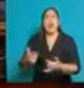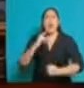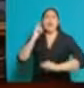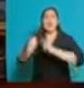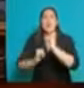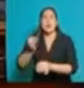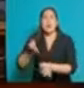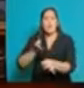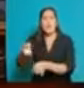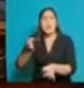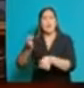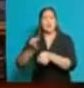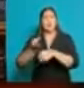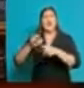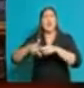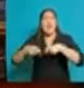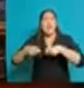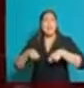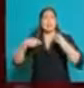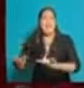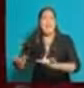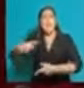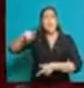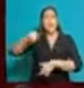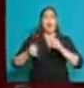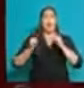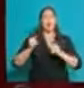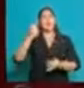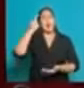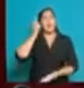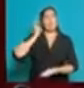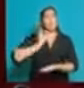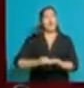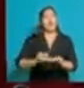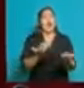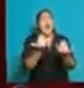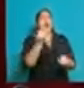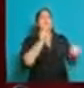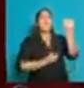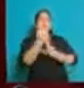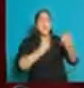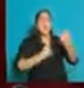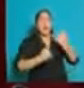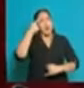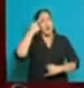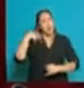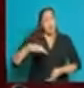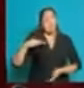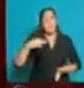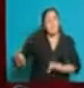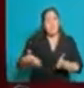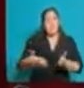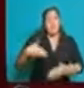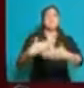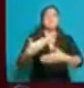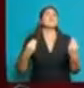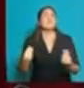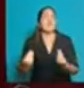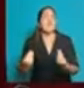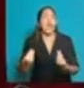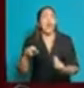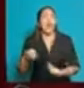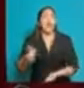herramientas para que los adolescentes puedan tomar decisiones libres e informadas sobre su proyecto de vida. Se cambia